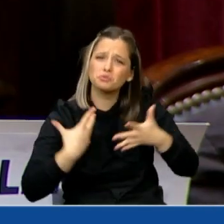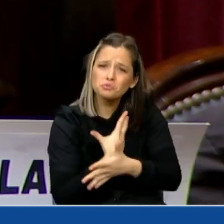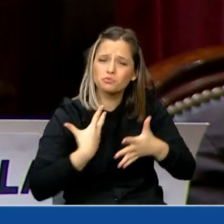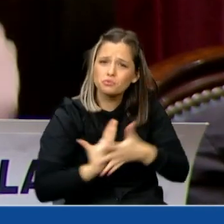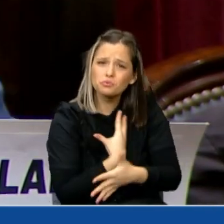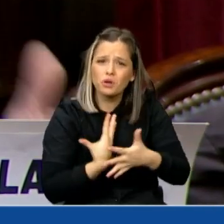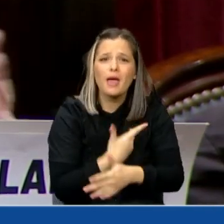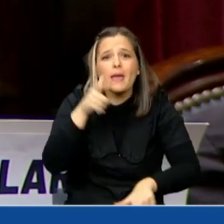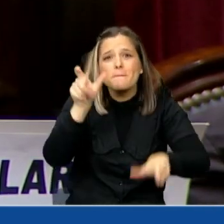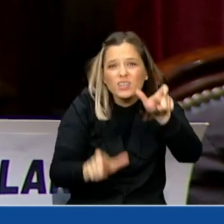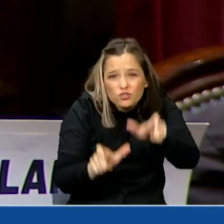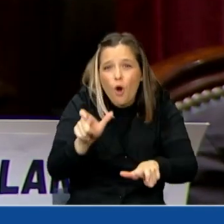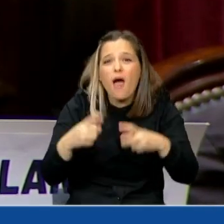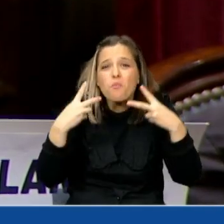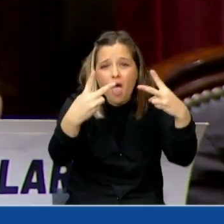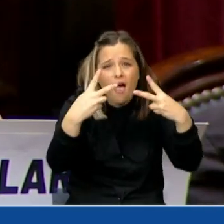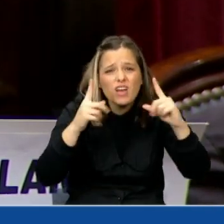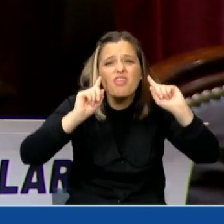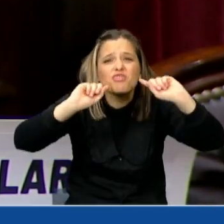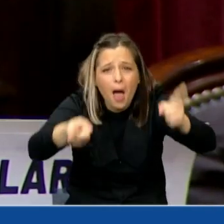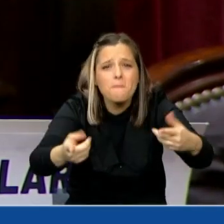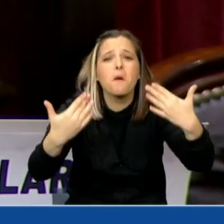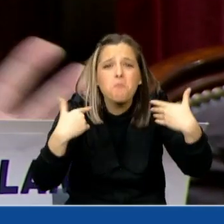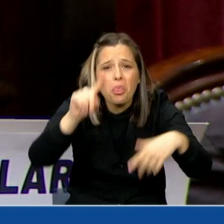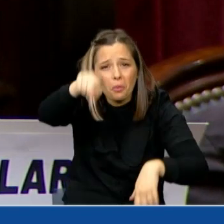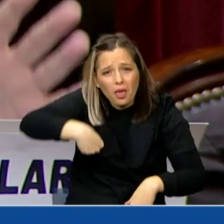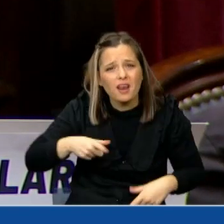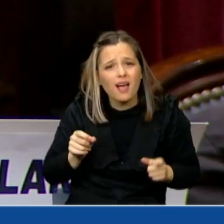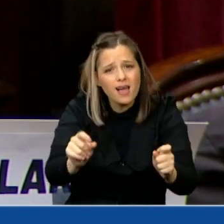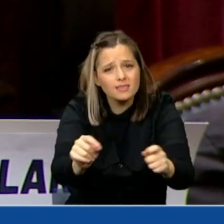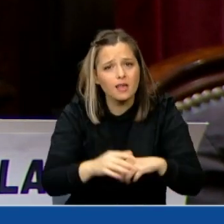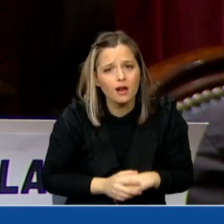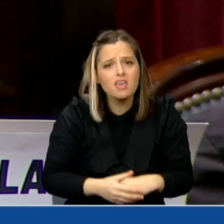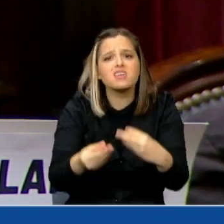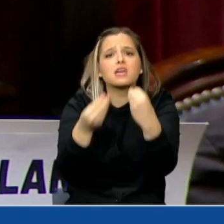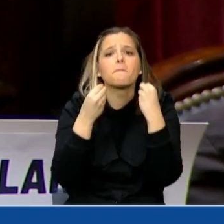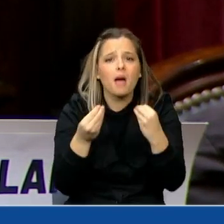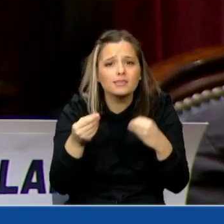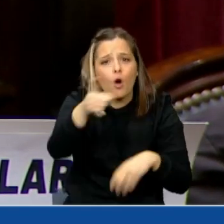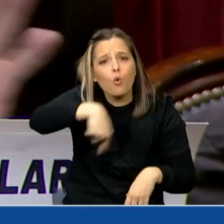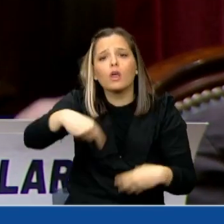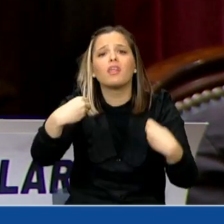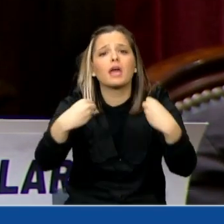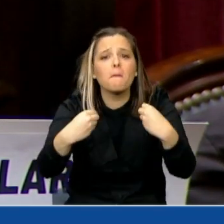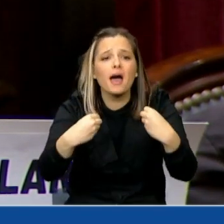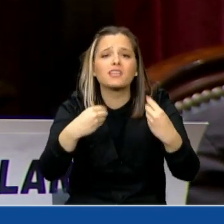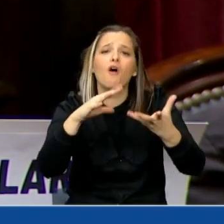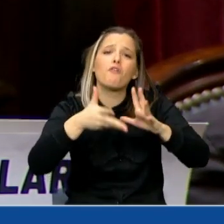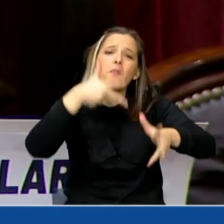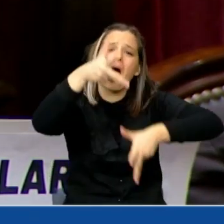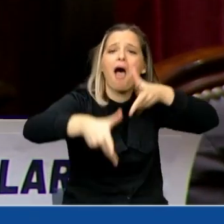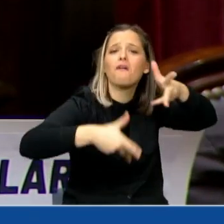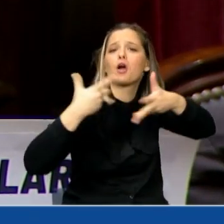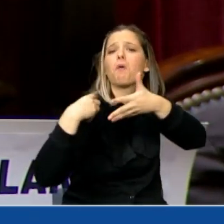usuarios que utilizan el subte también las están sufriendo. Entonces, ¿qué se va a hacer frente a esta situación? Además de la respuesta que nos dieron, que son generalidades, queremos